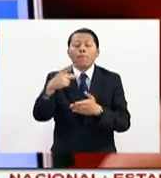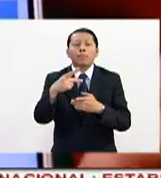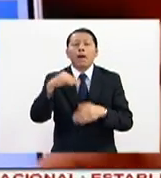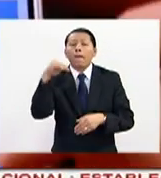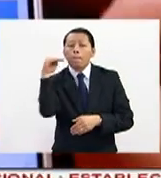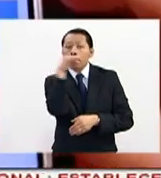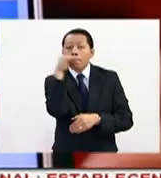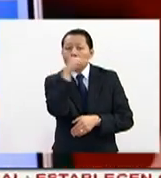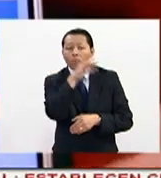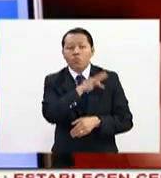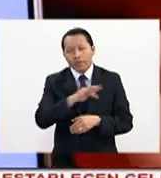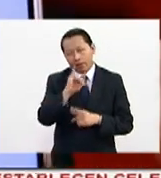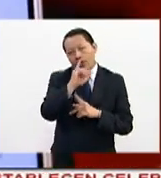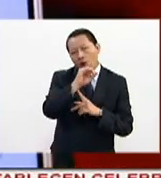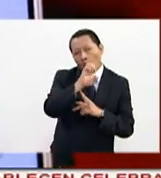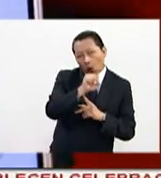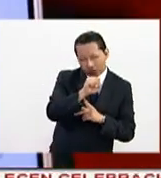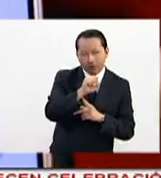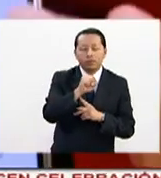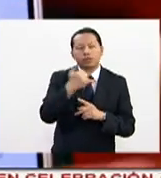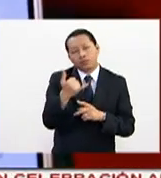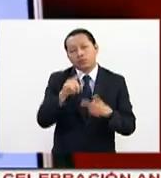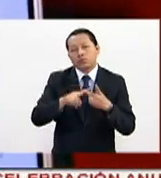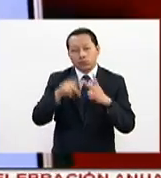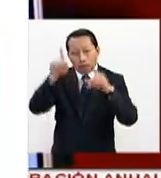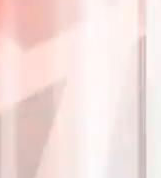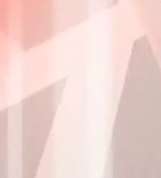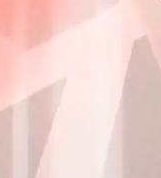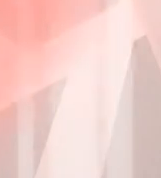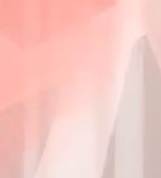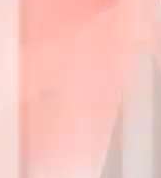los sistemas iOS y Android.